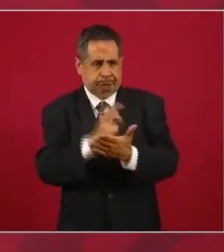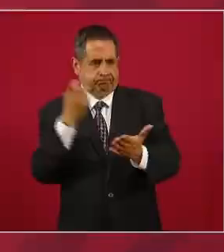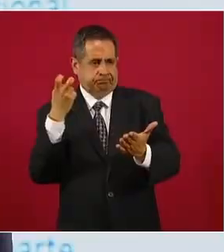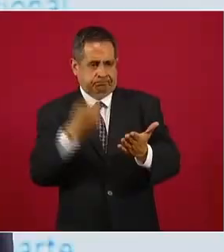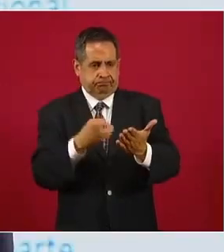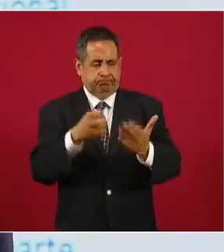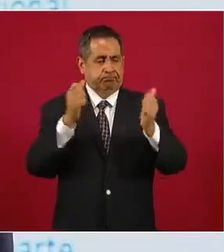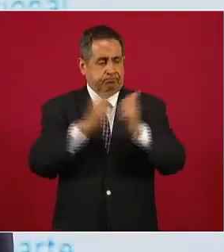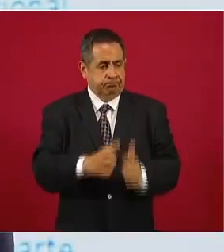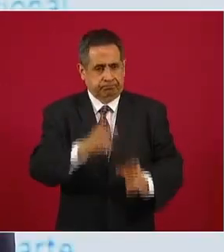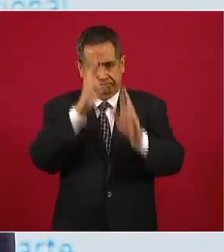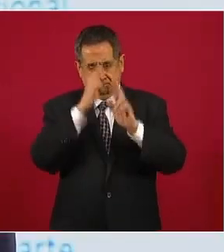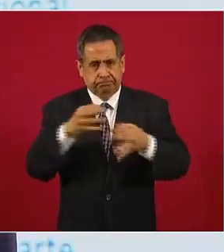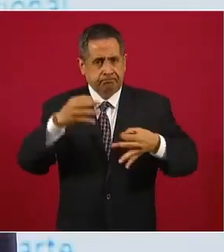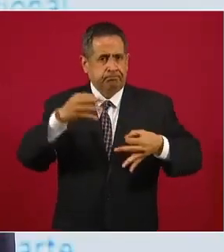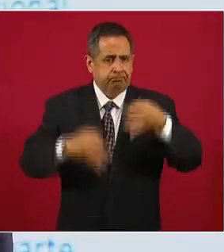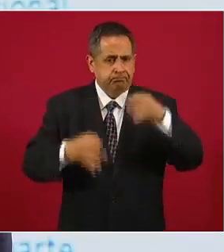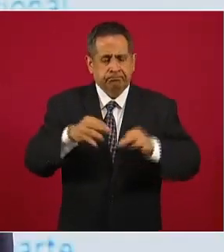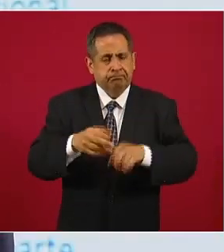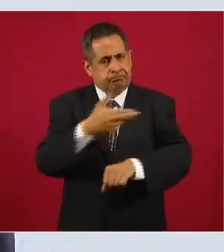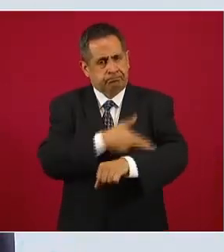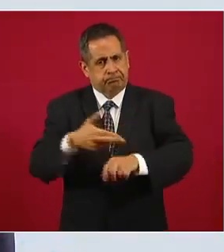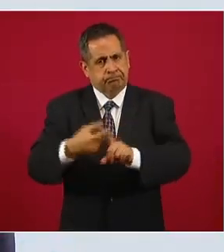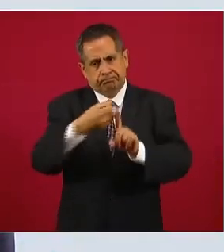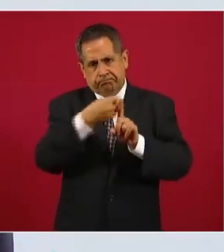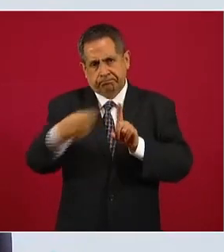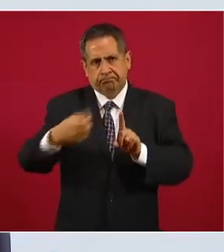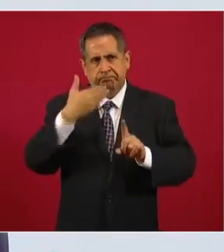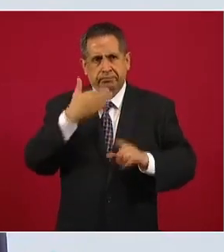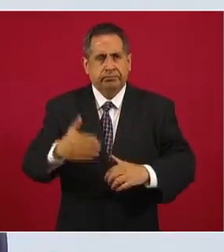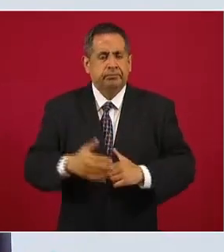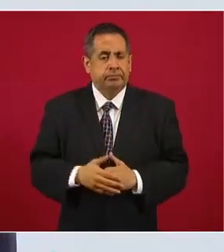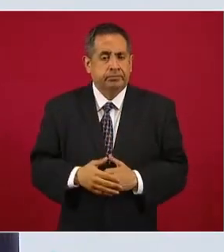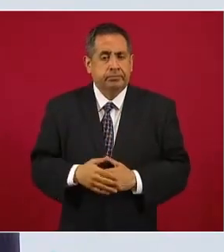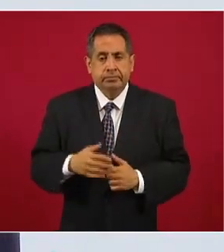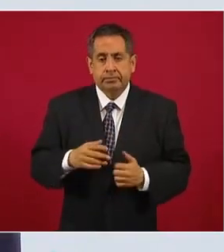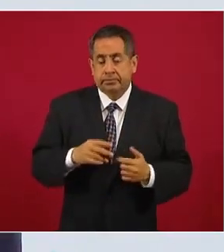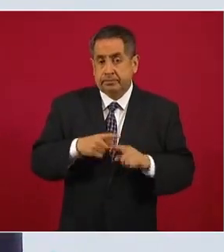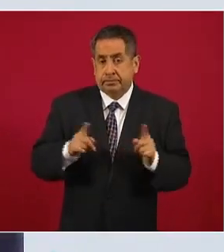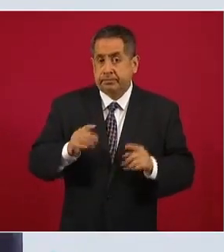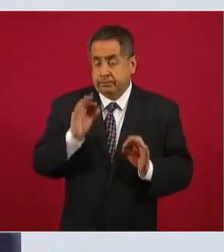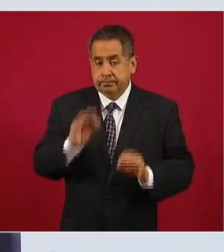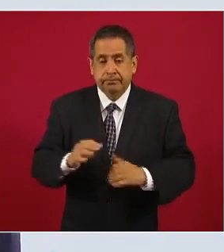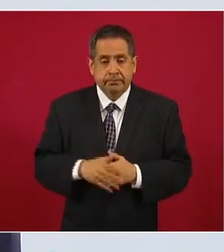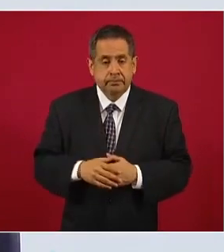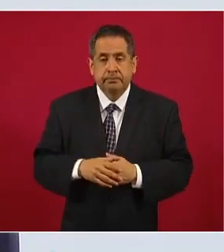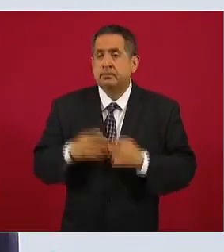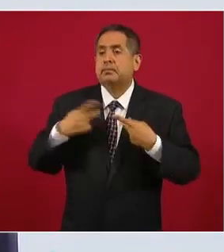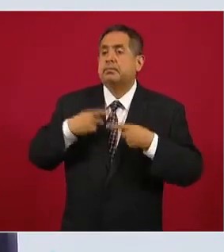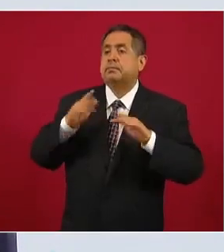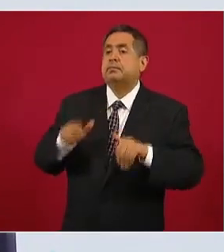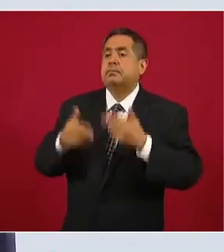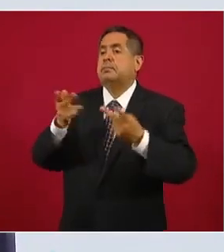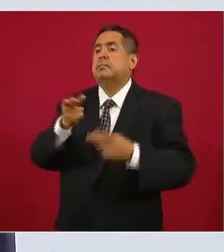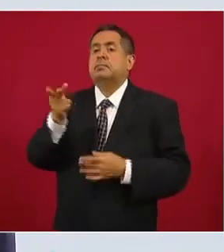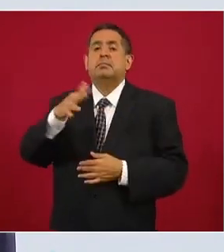y respetuosos del debido proceso. Por el contrario, la consulta